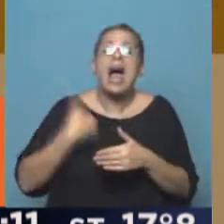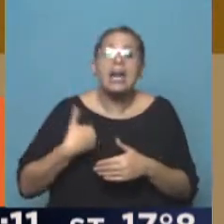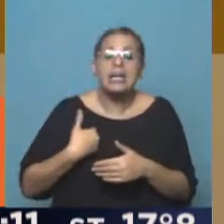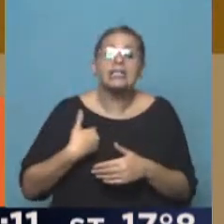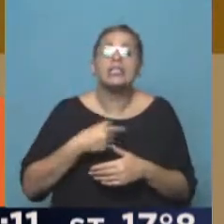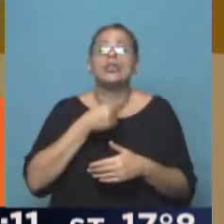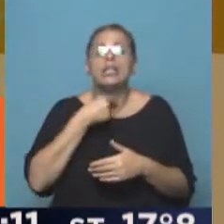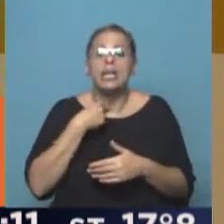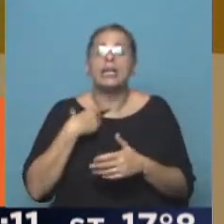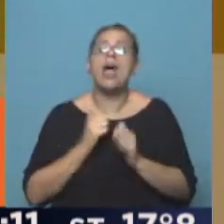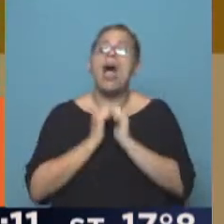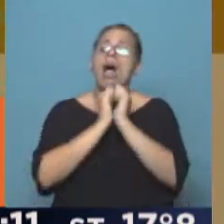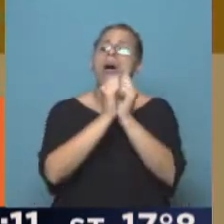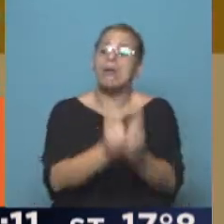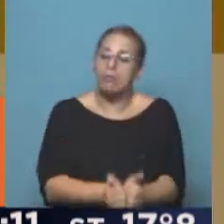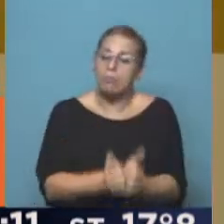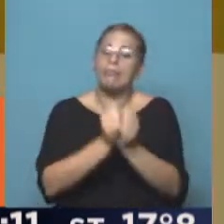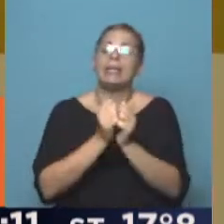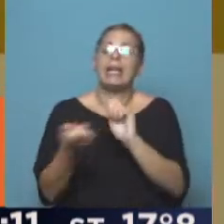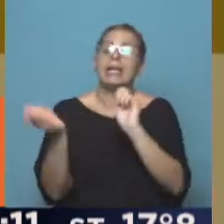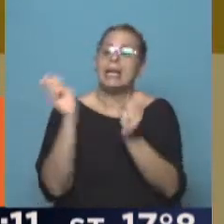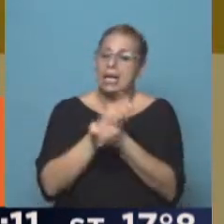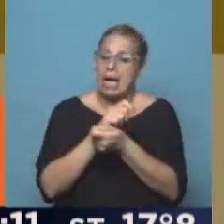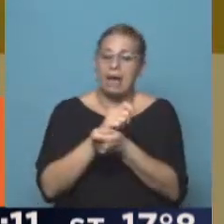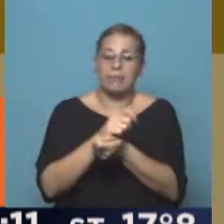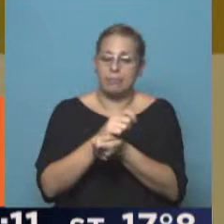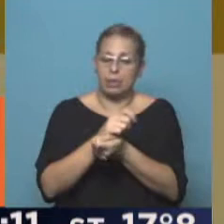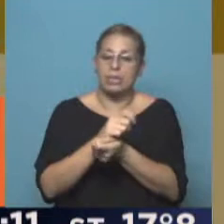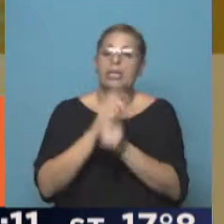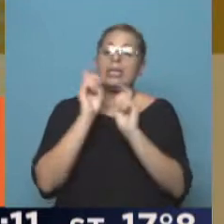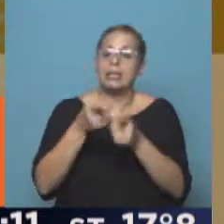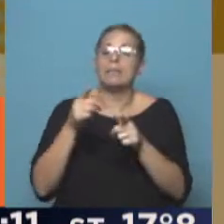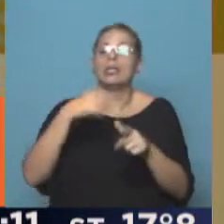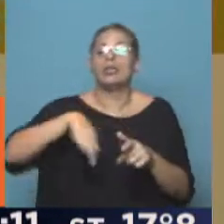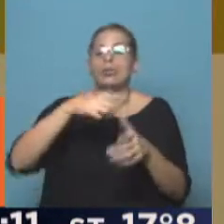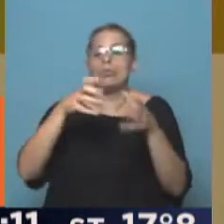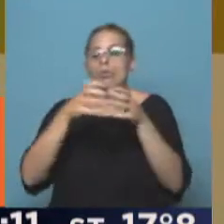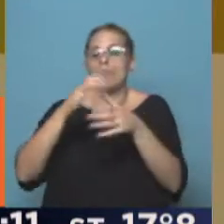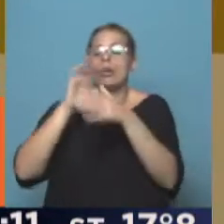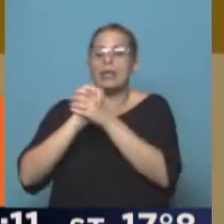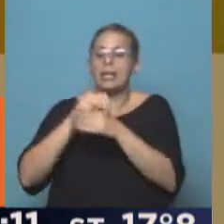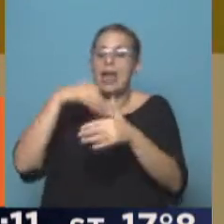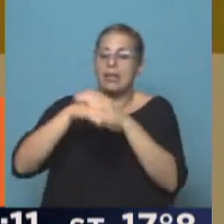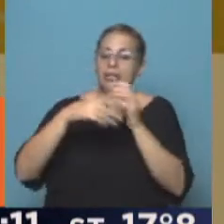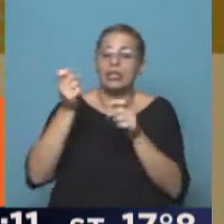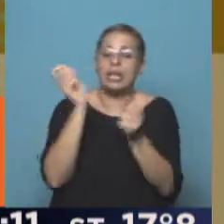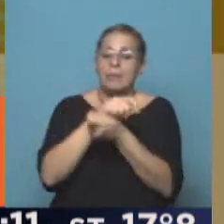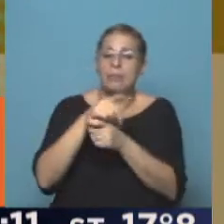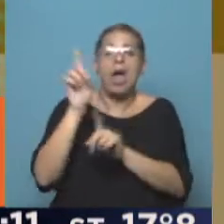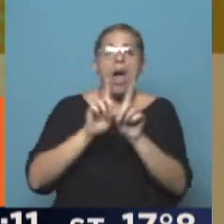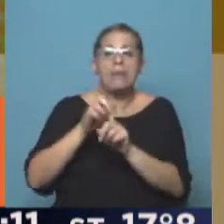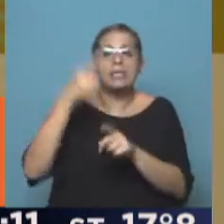a acompañar este proceso con las modificaciones que el que haya que reclamar los radicales somos miembros activos de cambiemos y muchas veces tenemos una mirada distinta